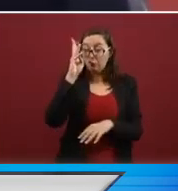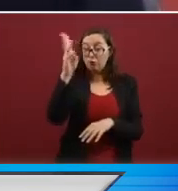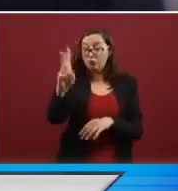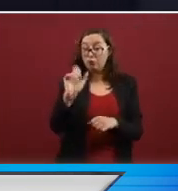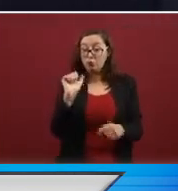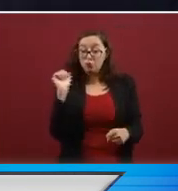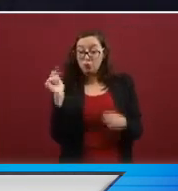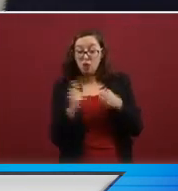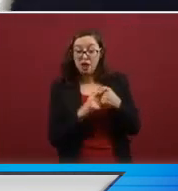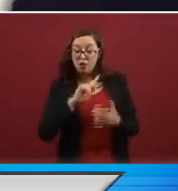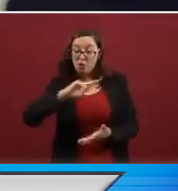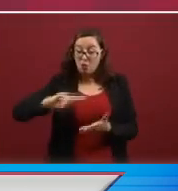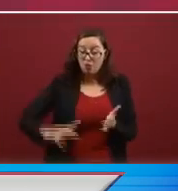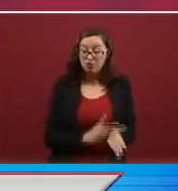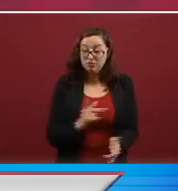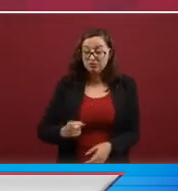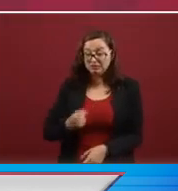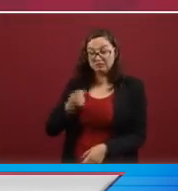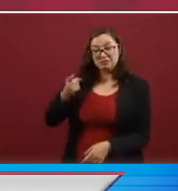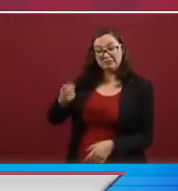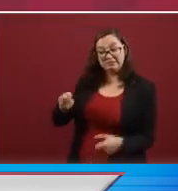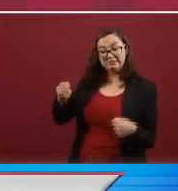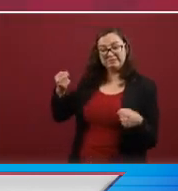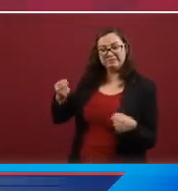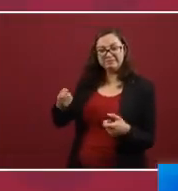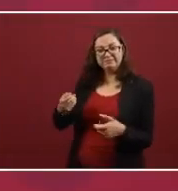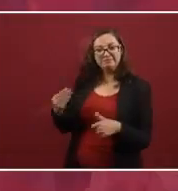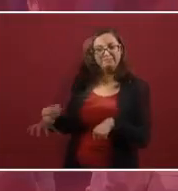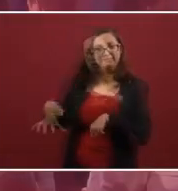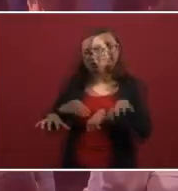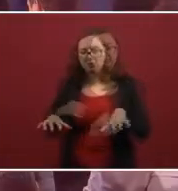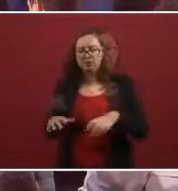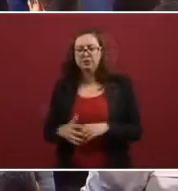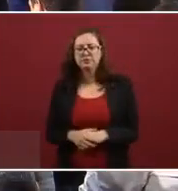próxima semana este tratado sea ratificado por parte del Senado.